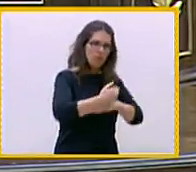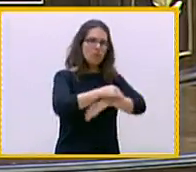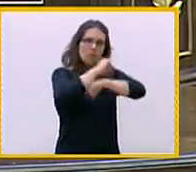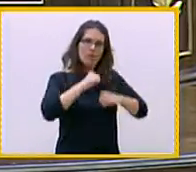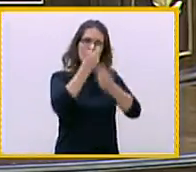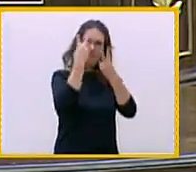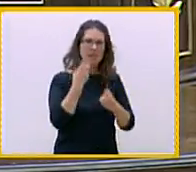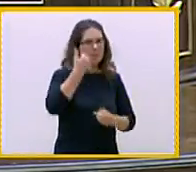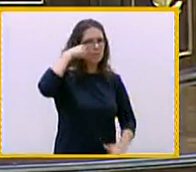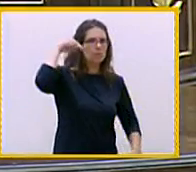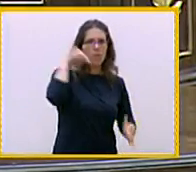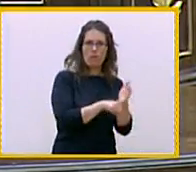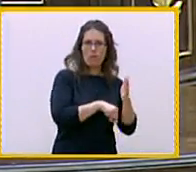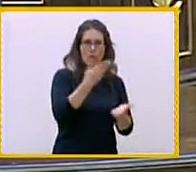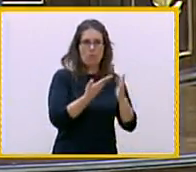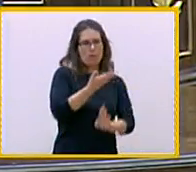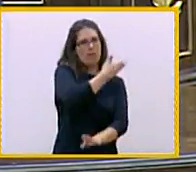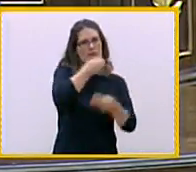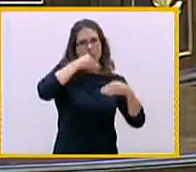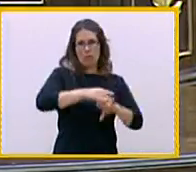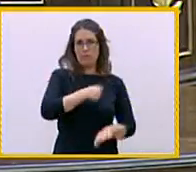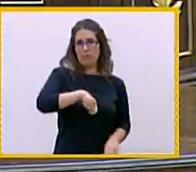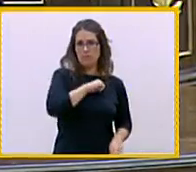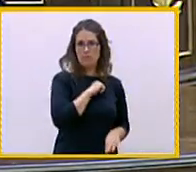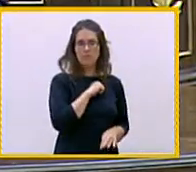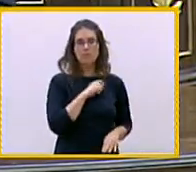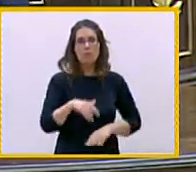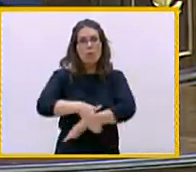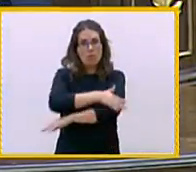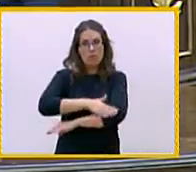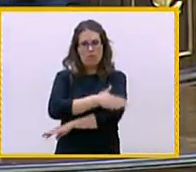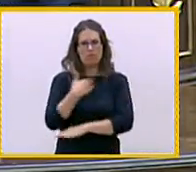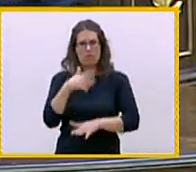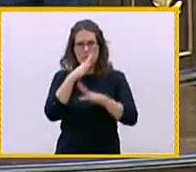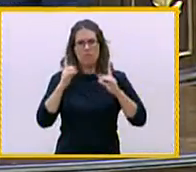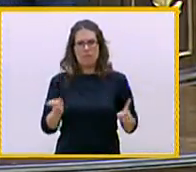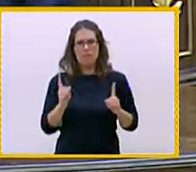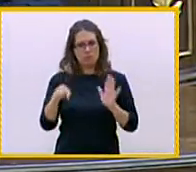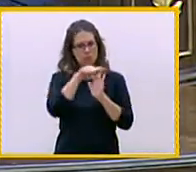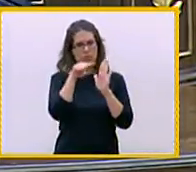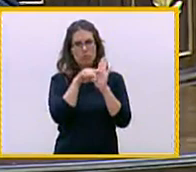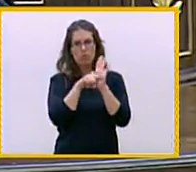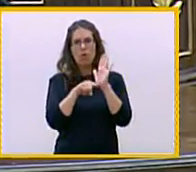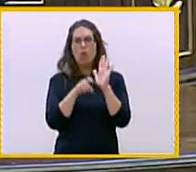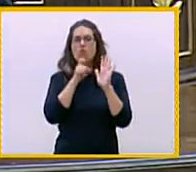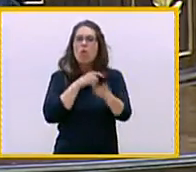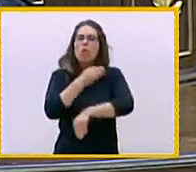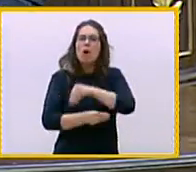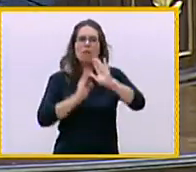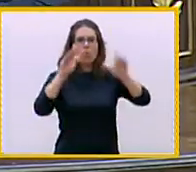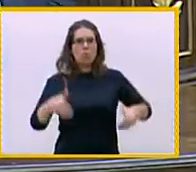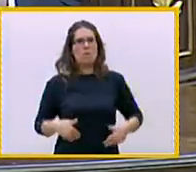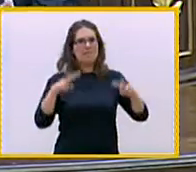nunca en nuestro país. El Gobierno había previsto una senda de vuelta a la estabilidad fiscal menos